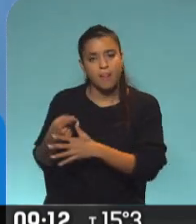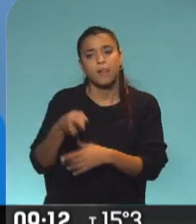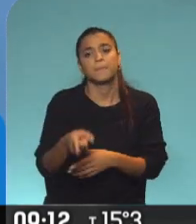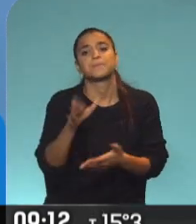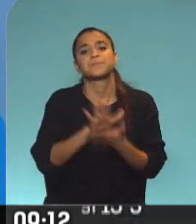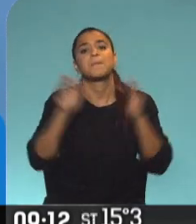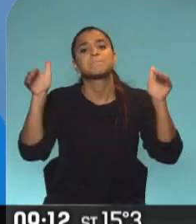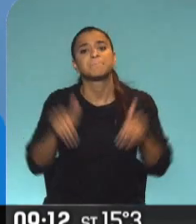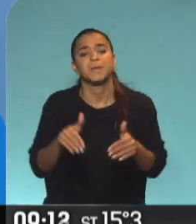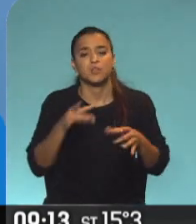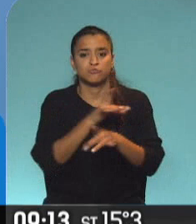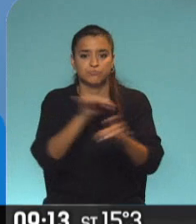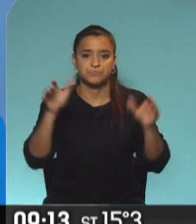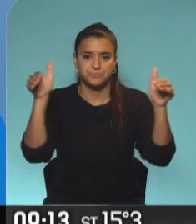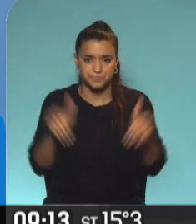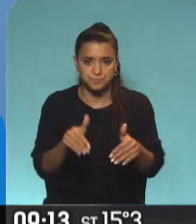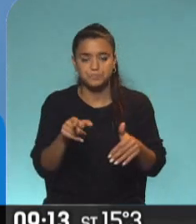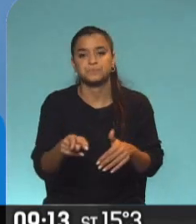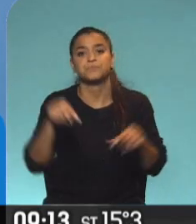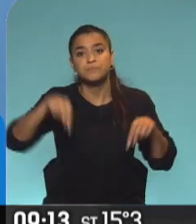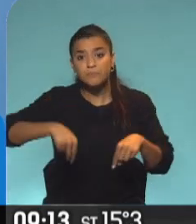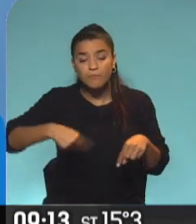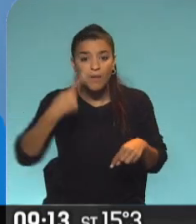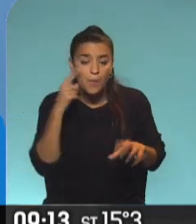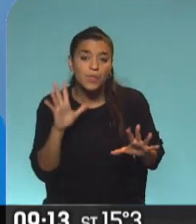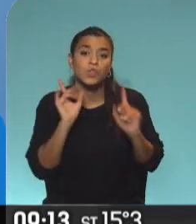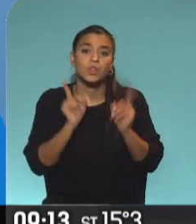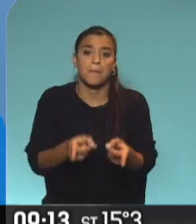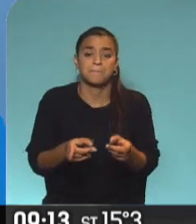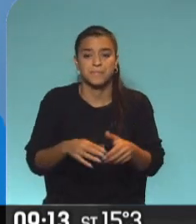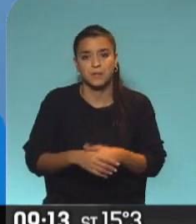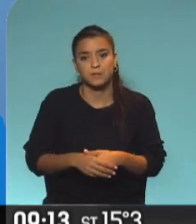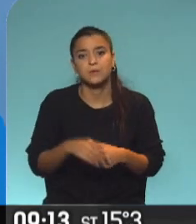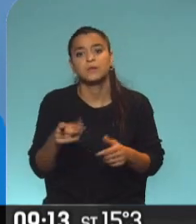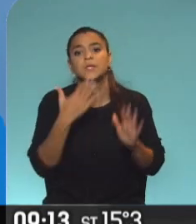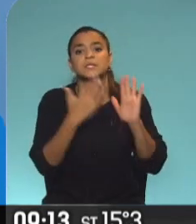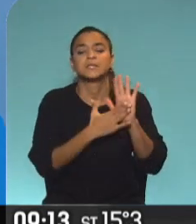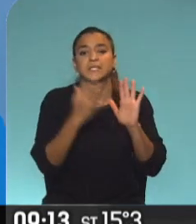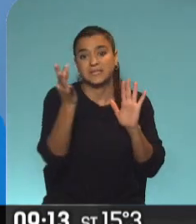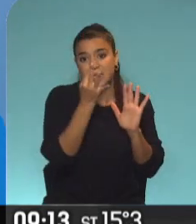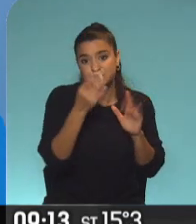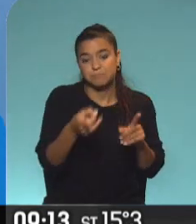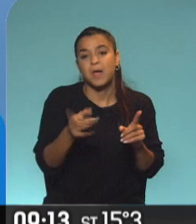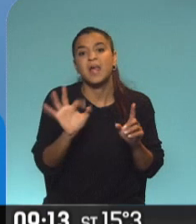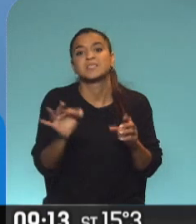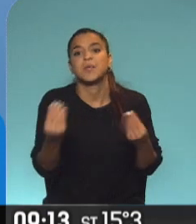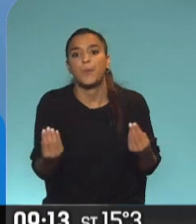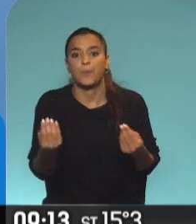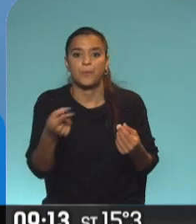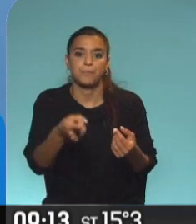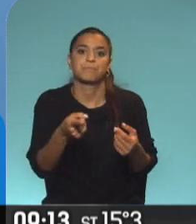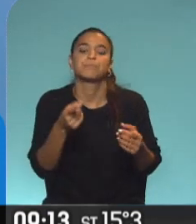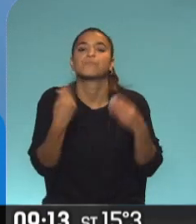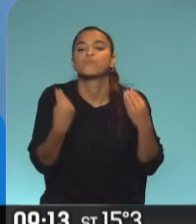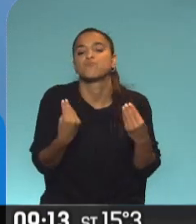la minimización de la transmisión, y se están implementando también los test serológicos para tener un diagnóstico de la